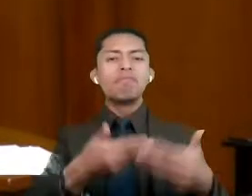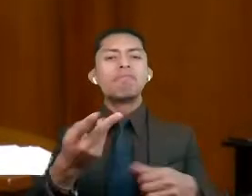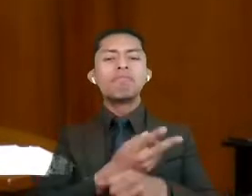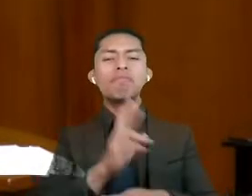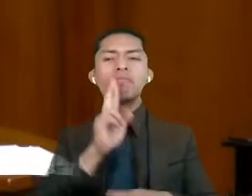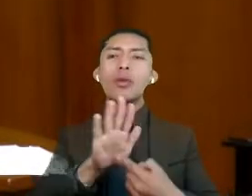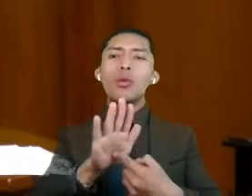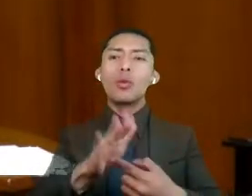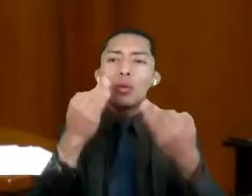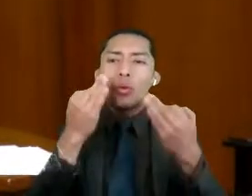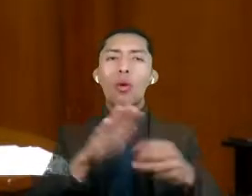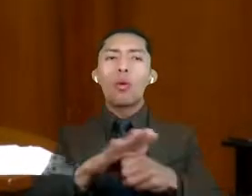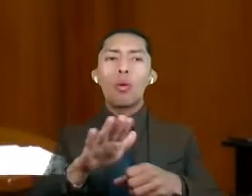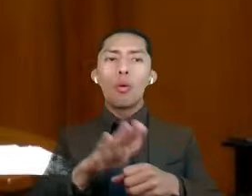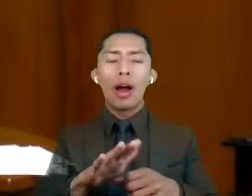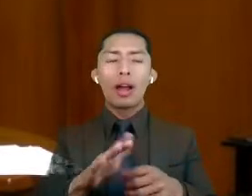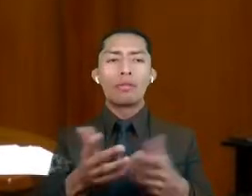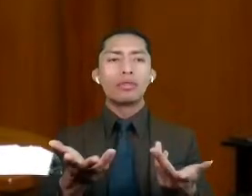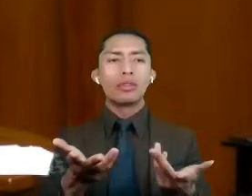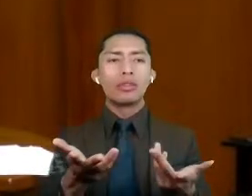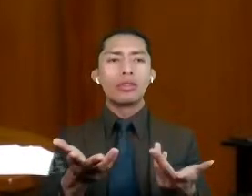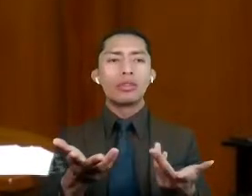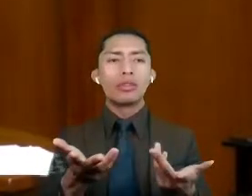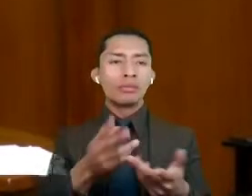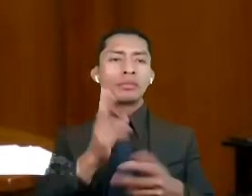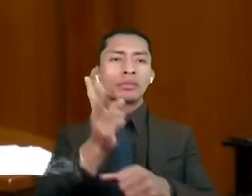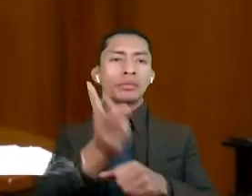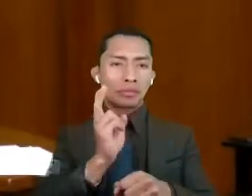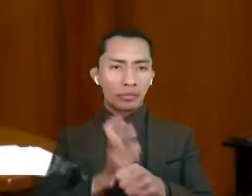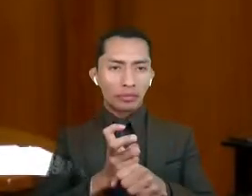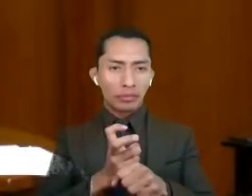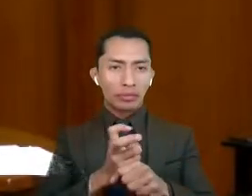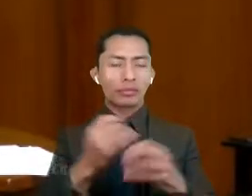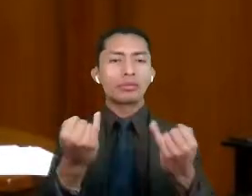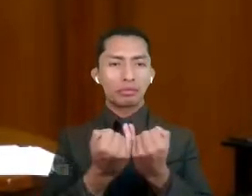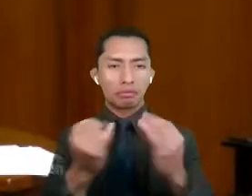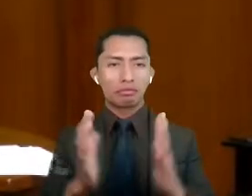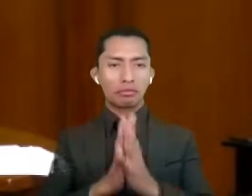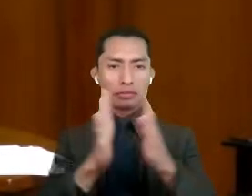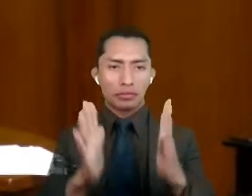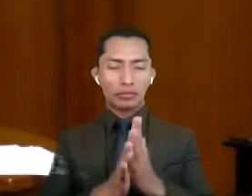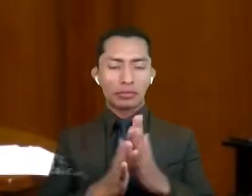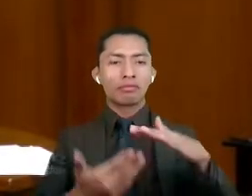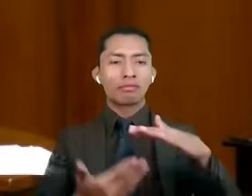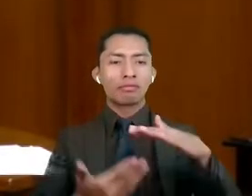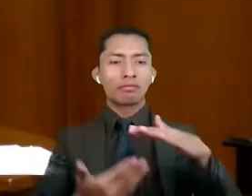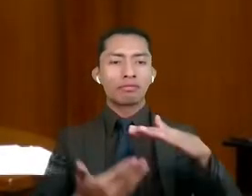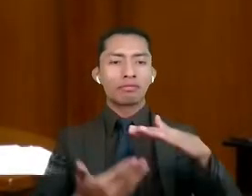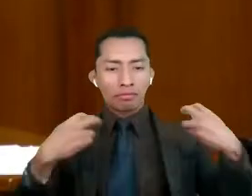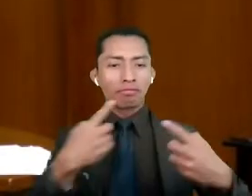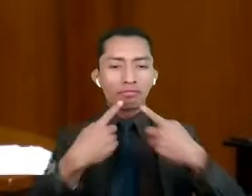están atendiendo? Como invitado y participante de esas mesas regionales de